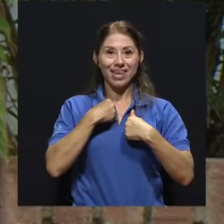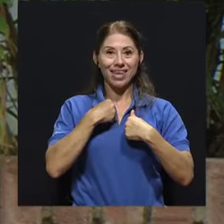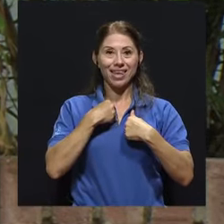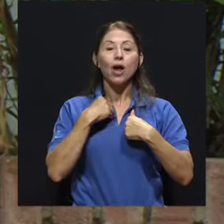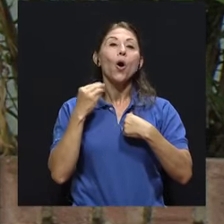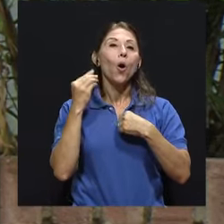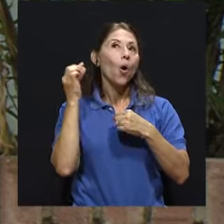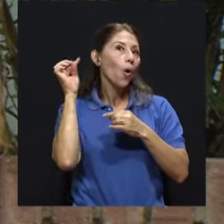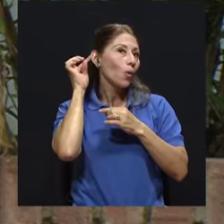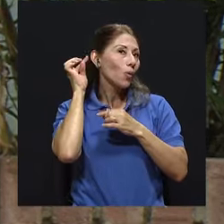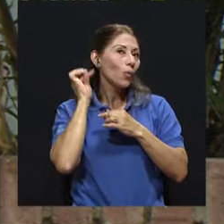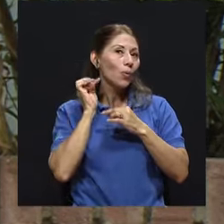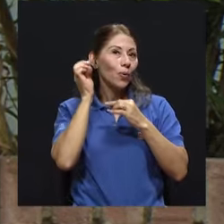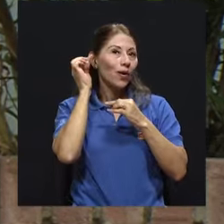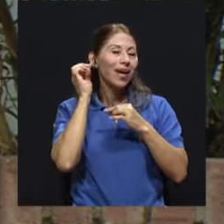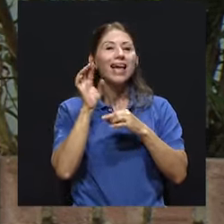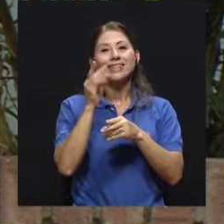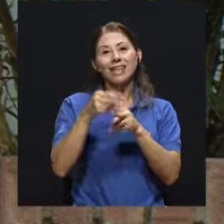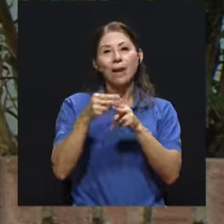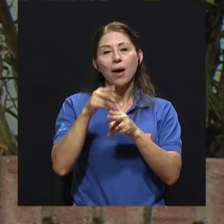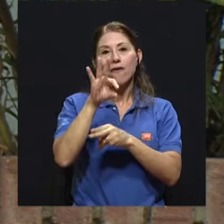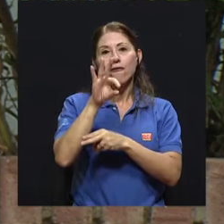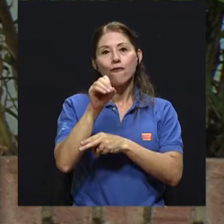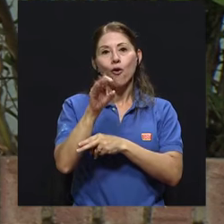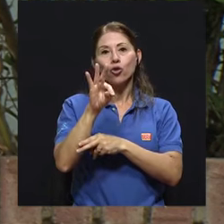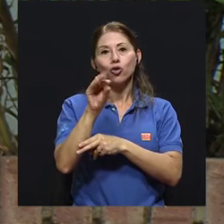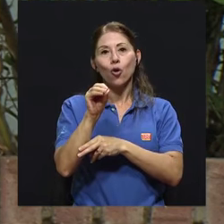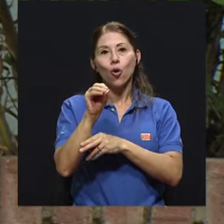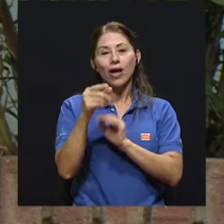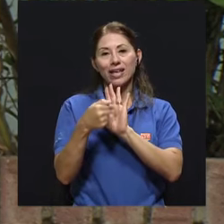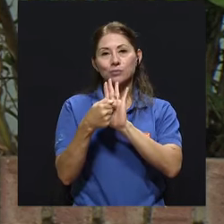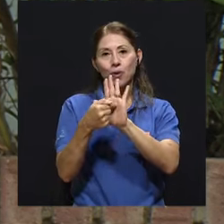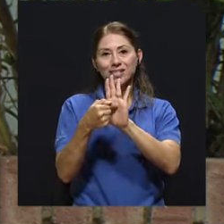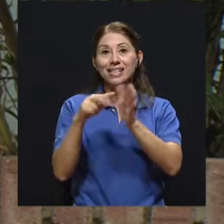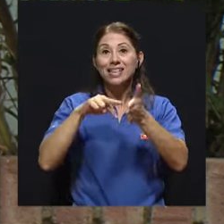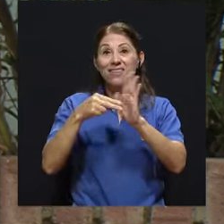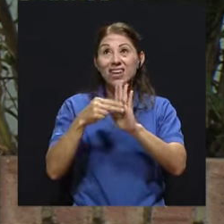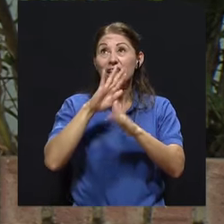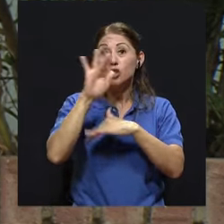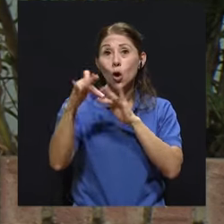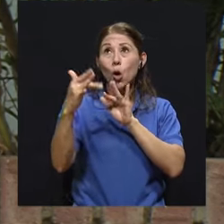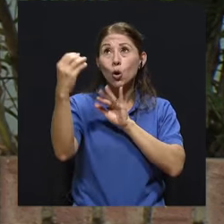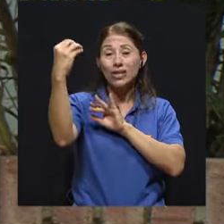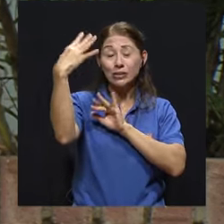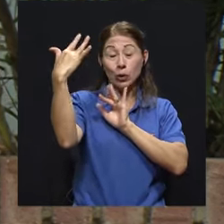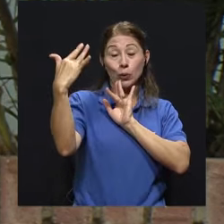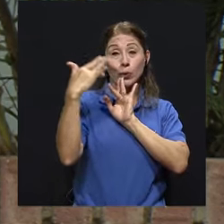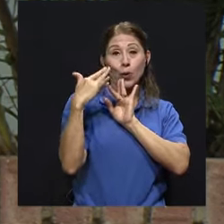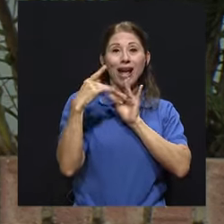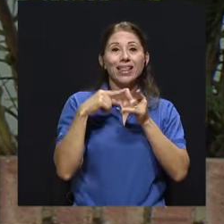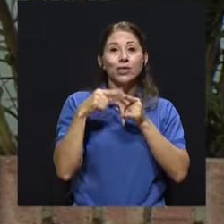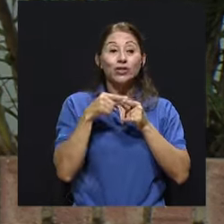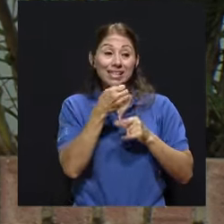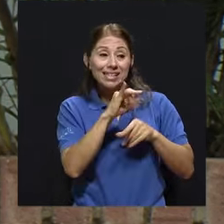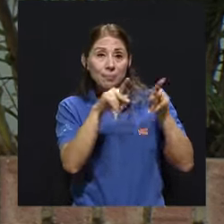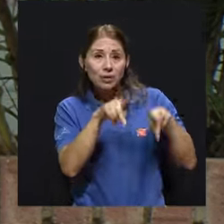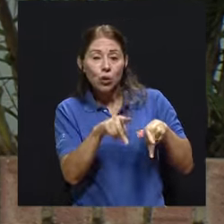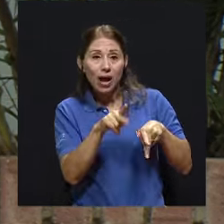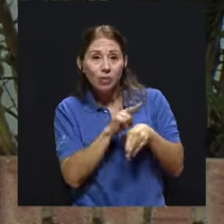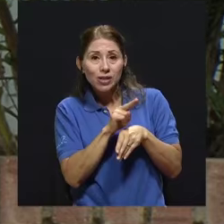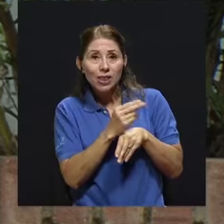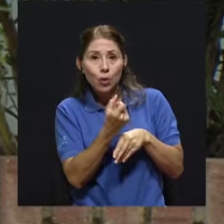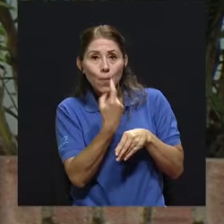tienen que ver con esto. Entonces, por eso le decía que lo más importante es hacer una historia clínica muy